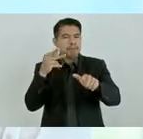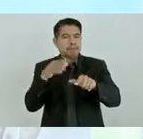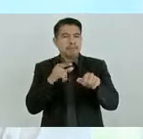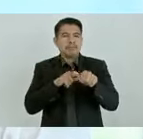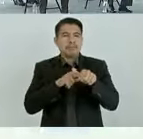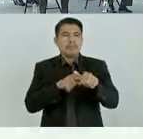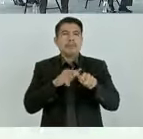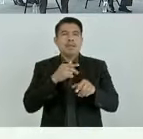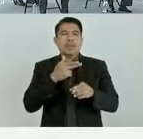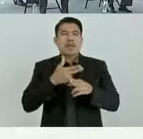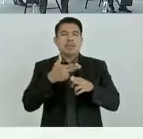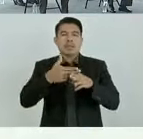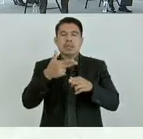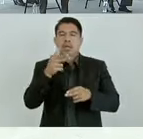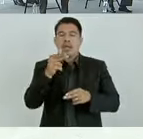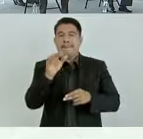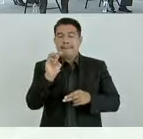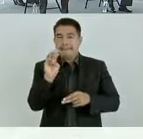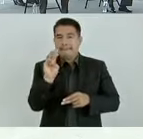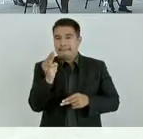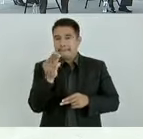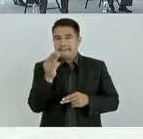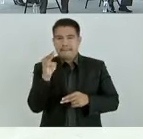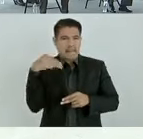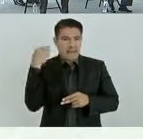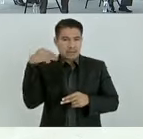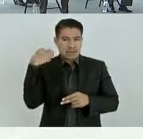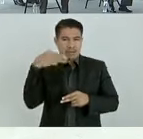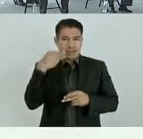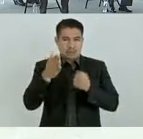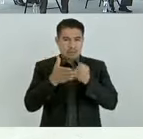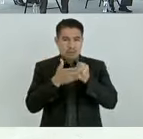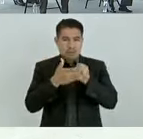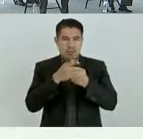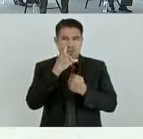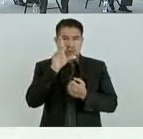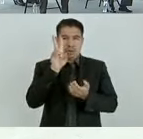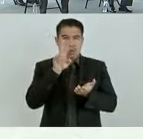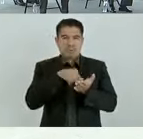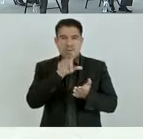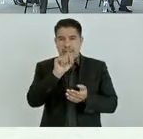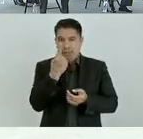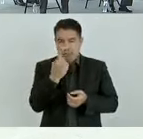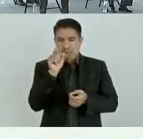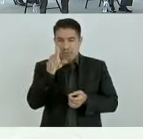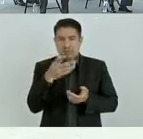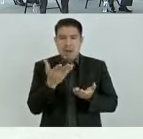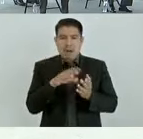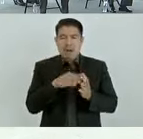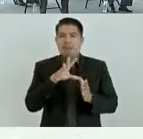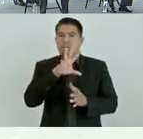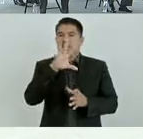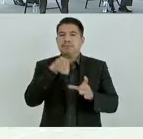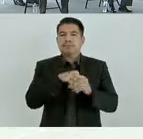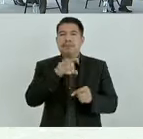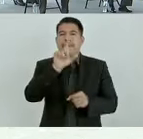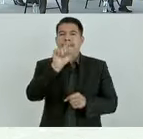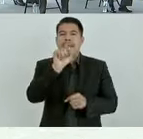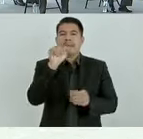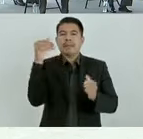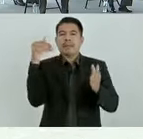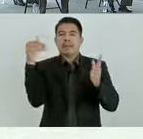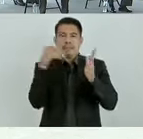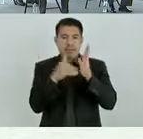para finales de marzo del año próximo ya vamos a tener de nuevo los